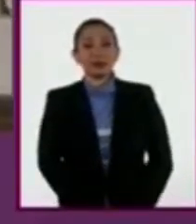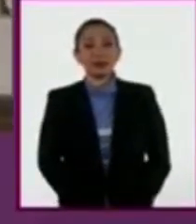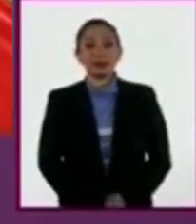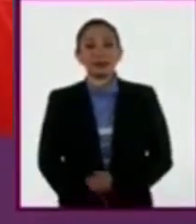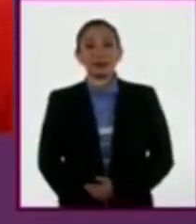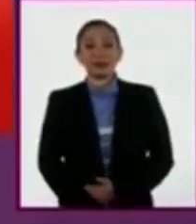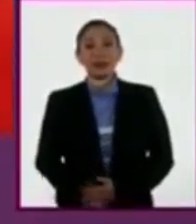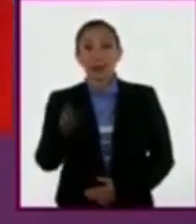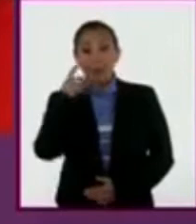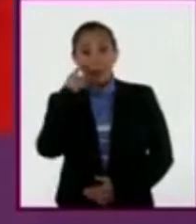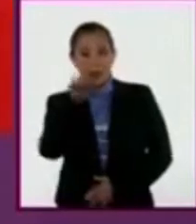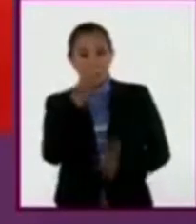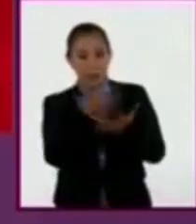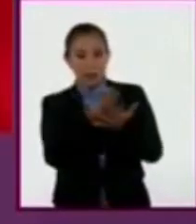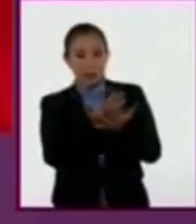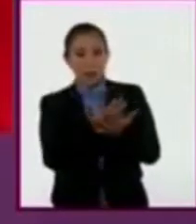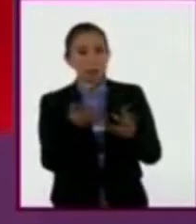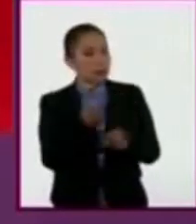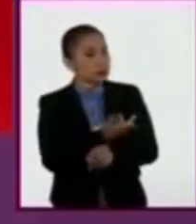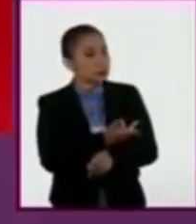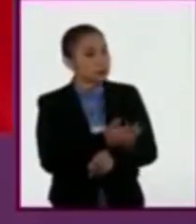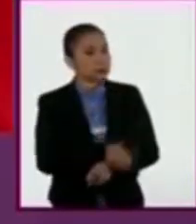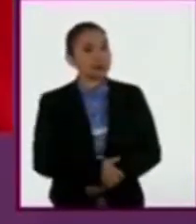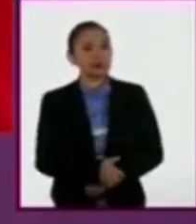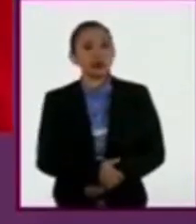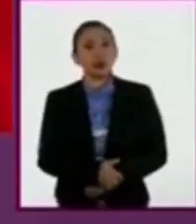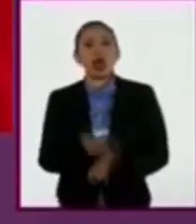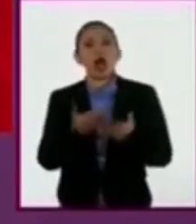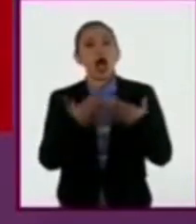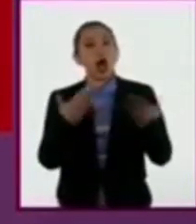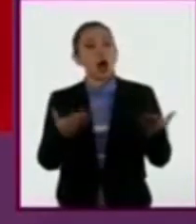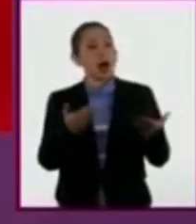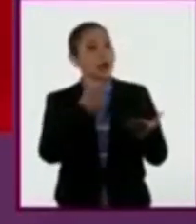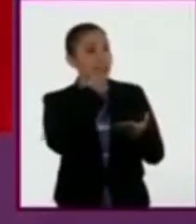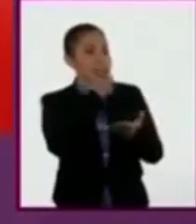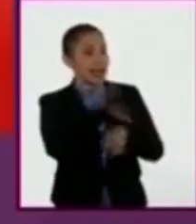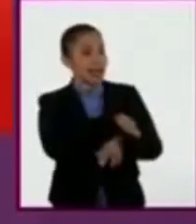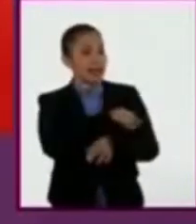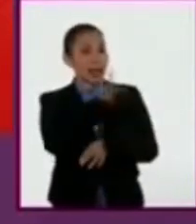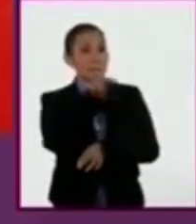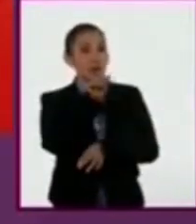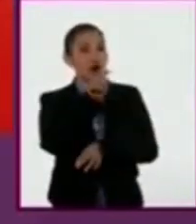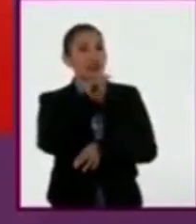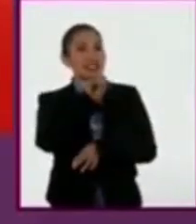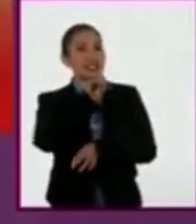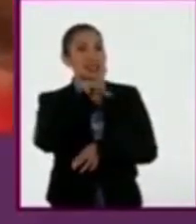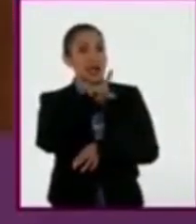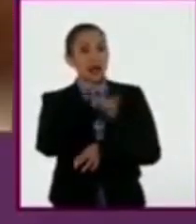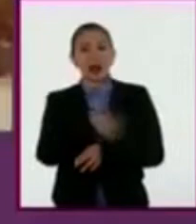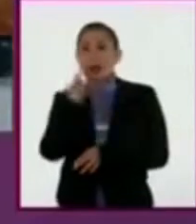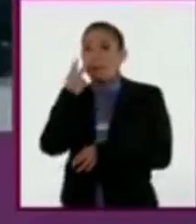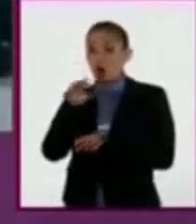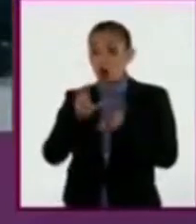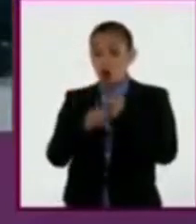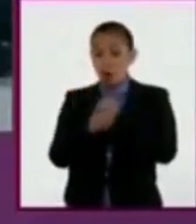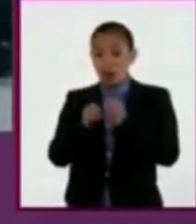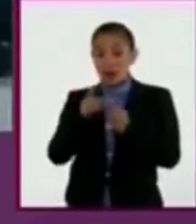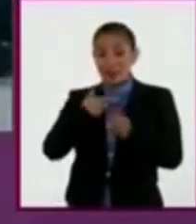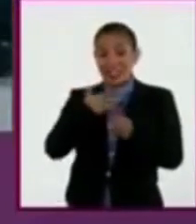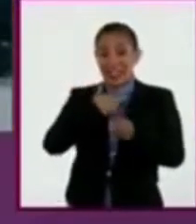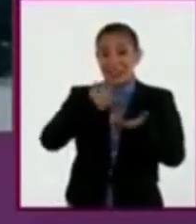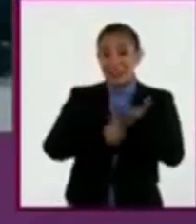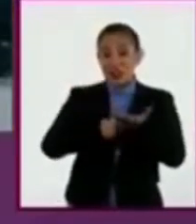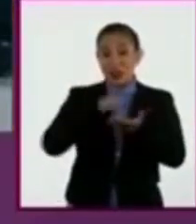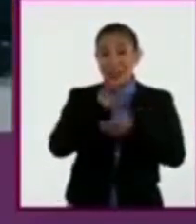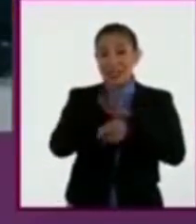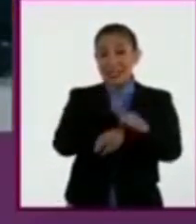Ah, Iván, espérame tantito. ¿Qué pasó, Ale? Ahora te diré lo que es la energía potencial. A ver. Un cuerpo tiene energía potencial